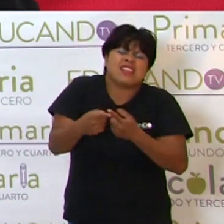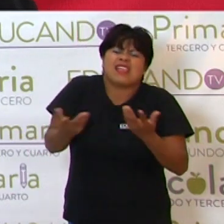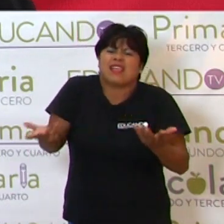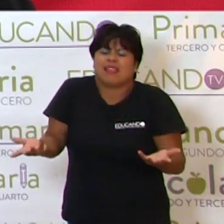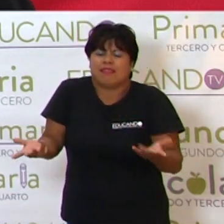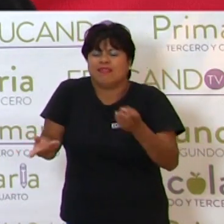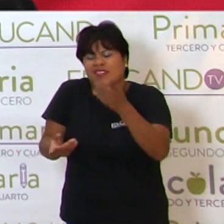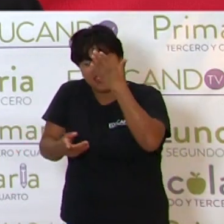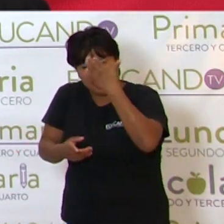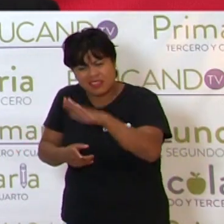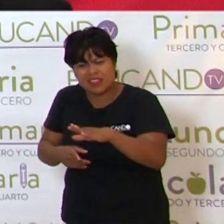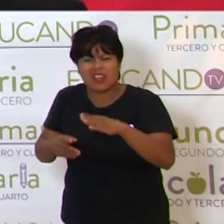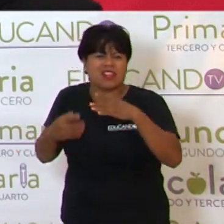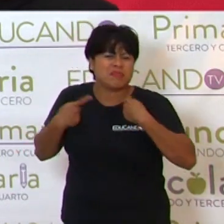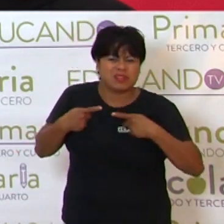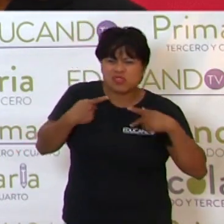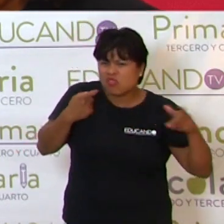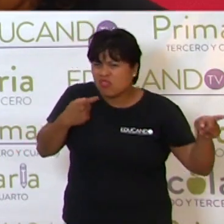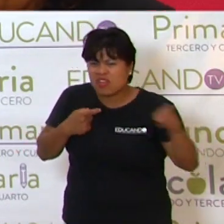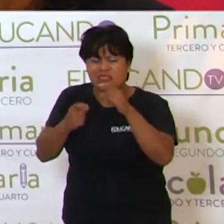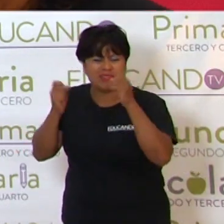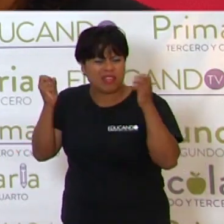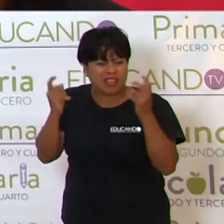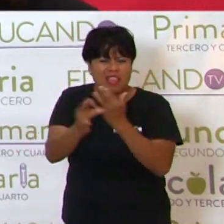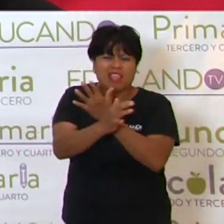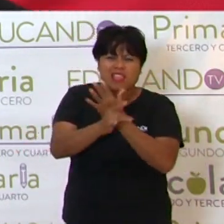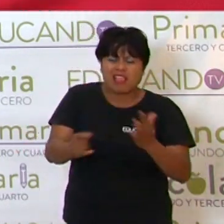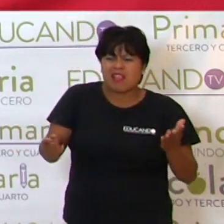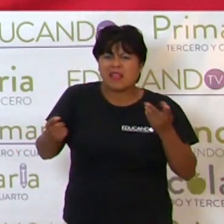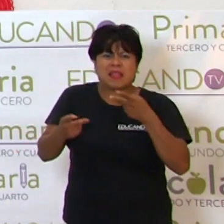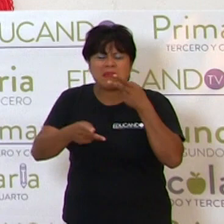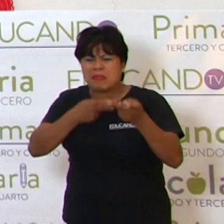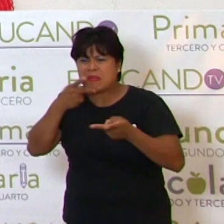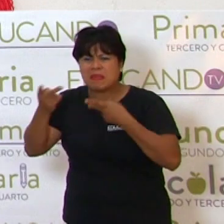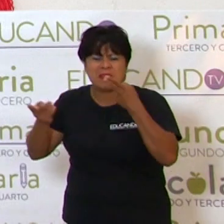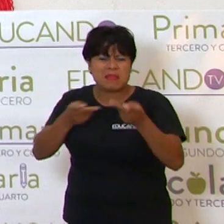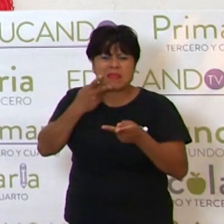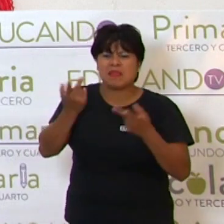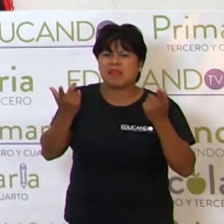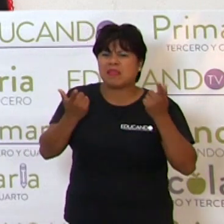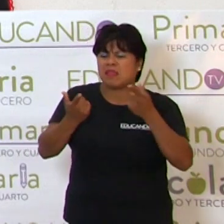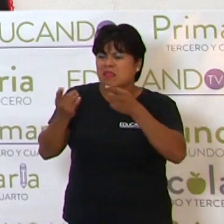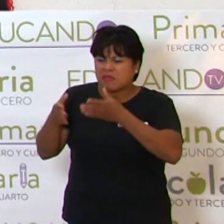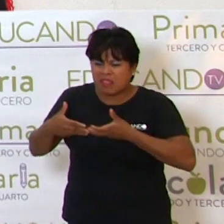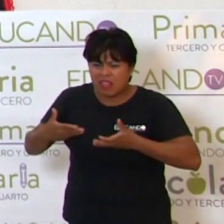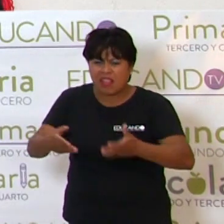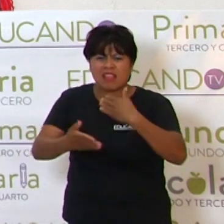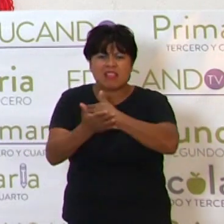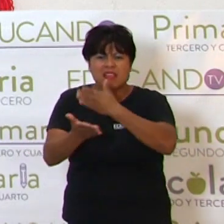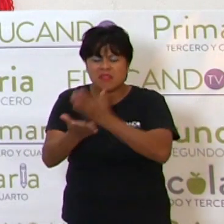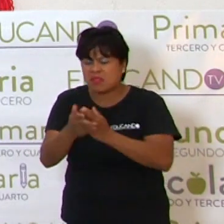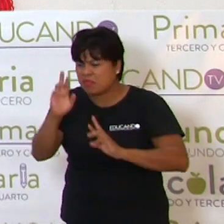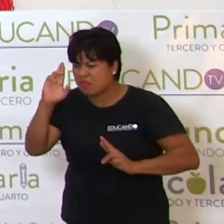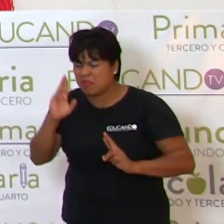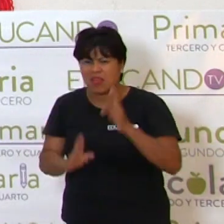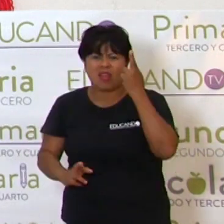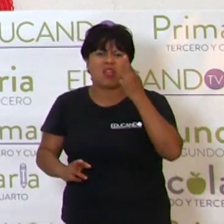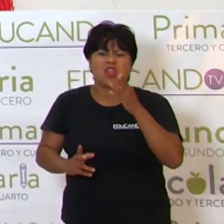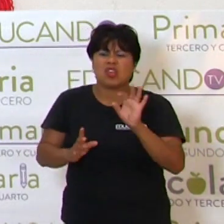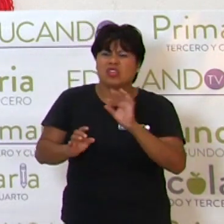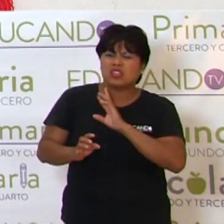Ay, ya saben, los demás, la gente. Empezarían a armar escándalos, a tomar avenidas, a hacer paros. Que